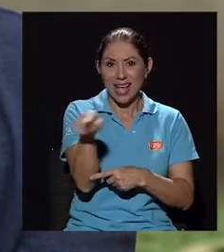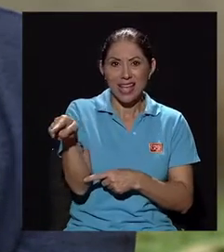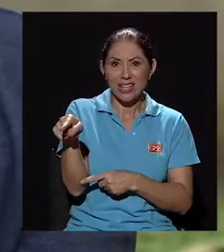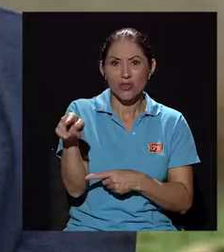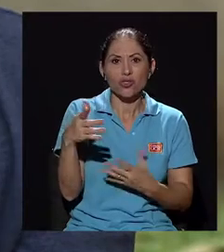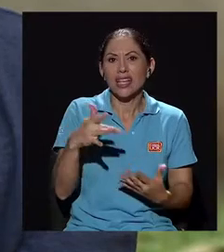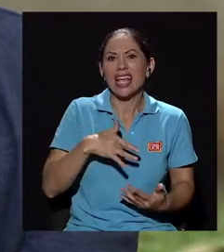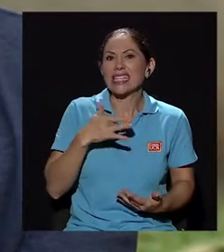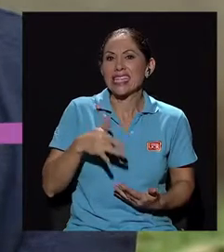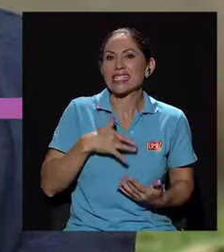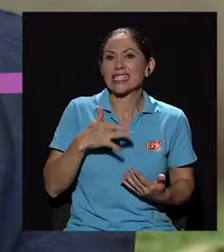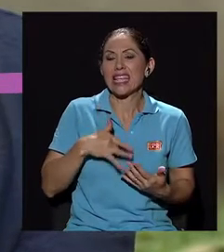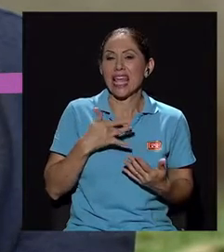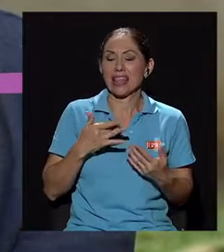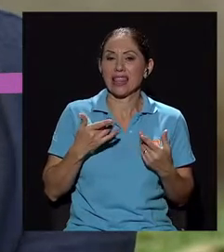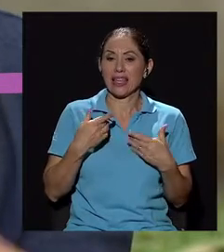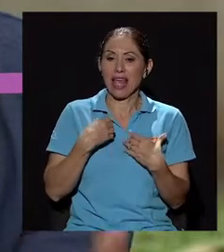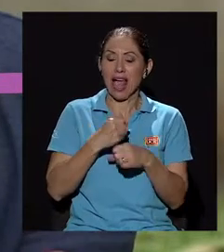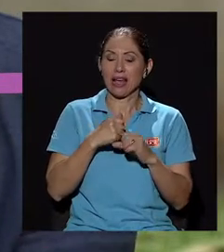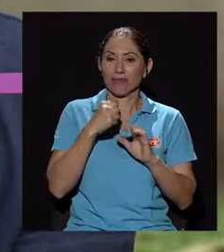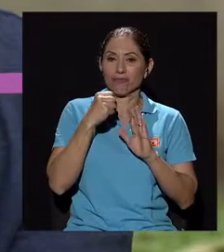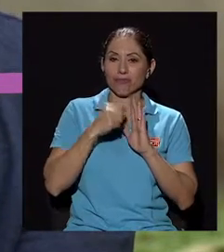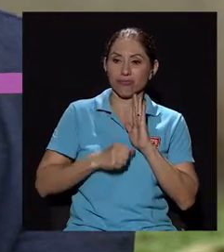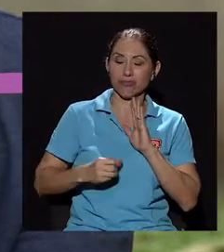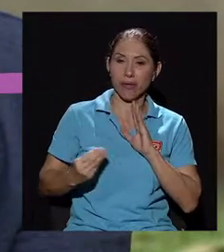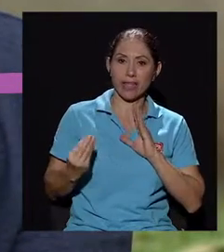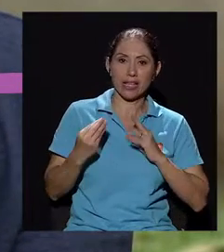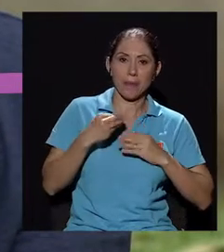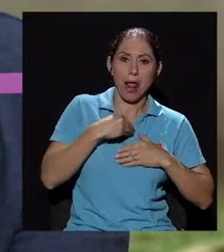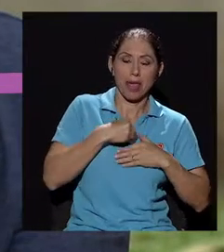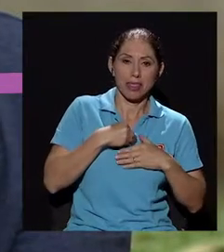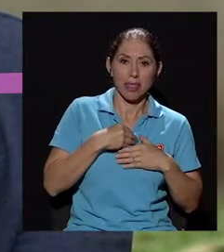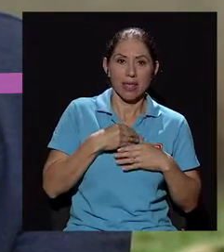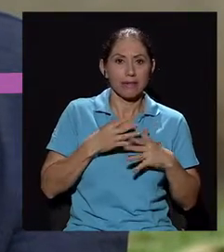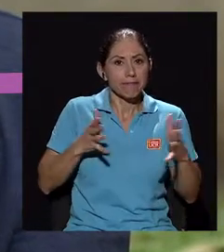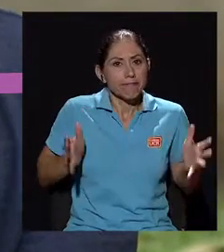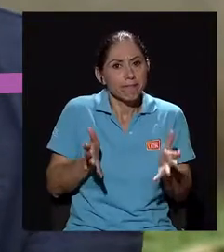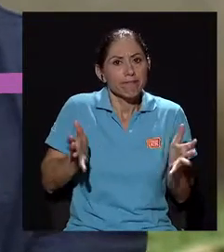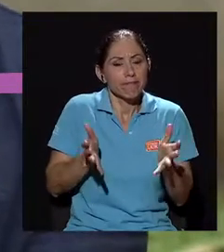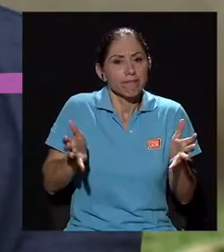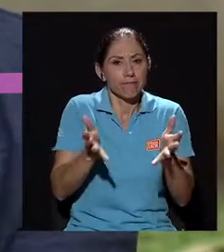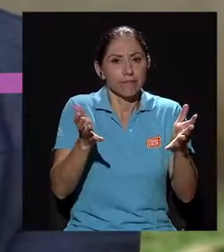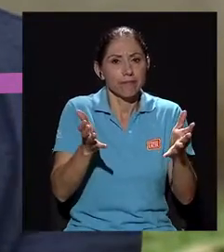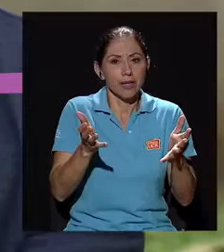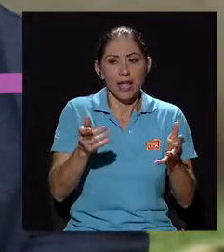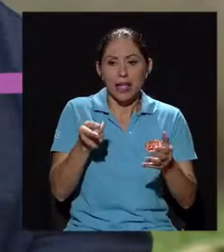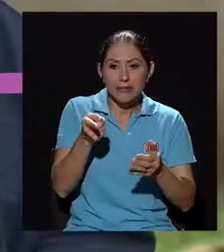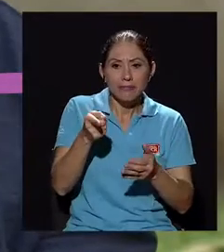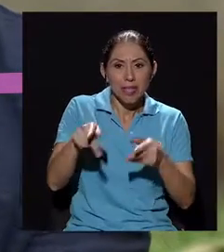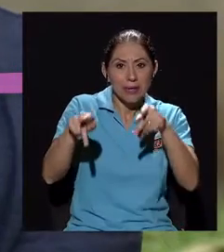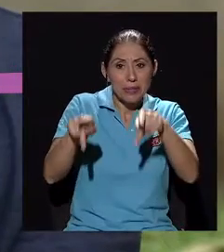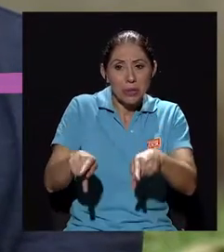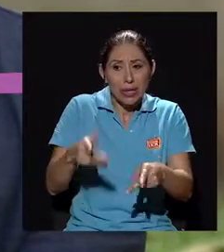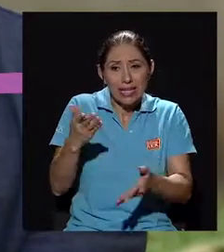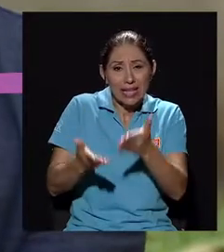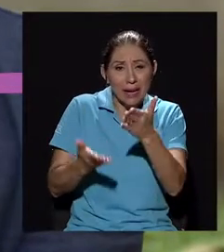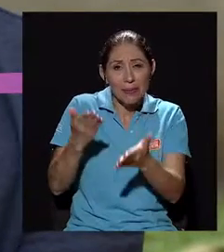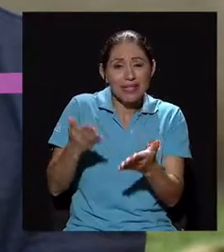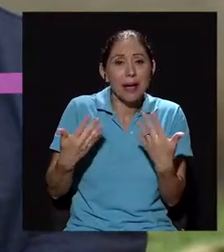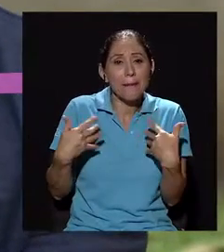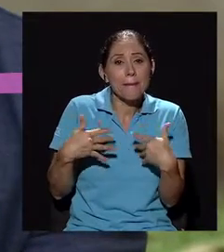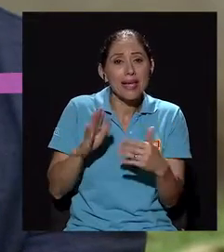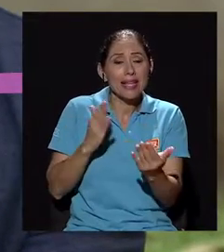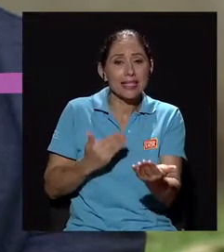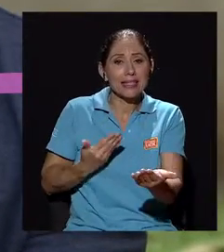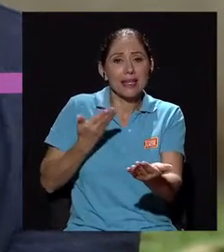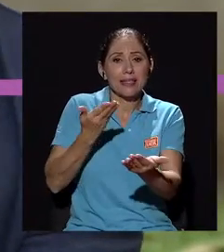pasar por un trasplante, echarle, ¿verdad?, todas las ganas del mundo a ese proceso que inicia, digamos, alguien que apenas está llegando, ¿verdad?, un programa